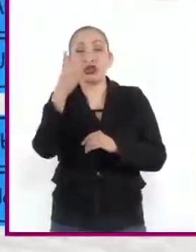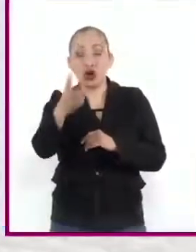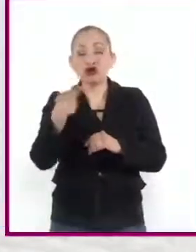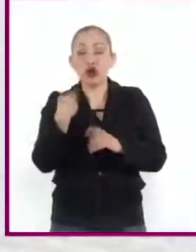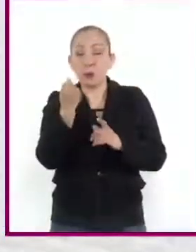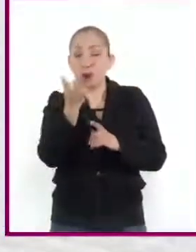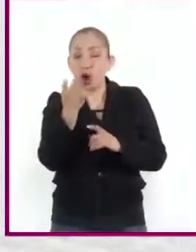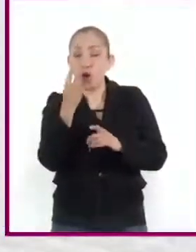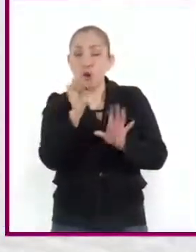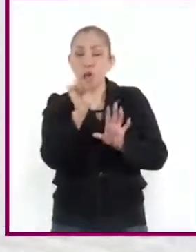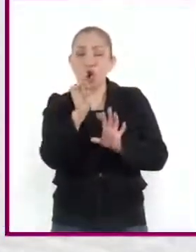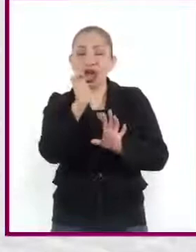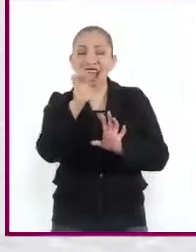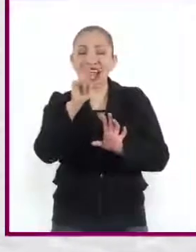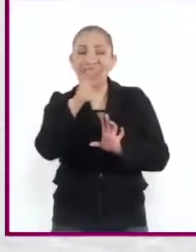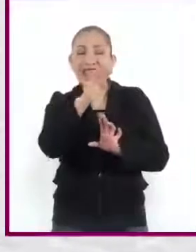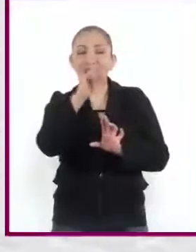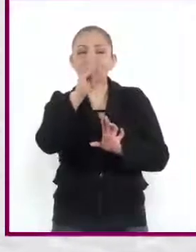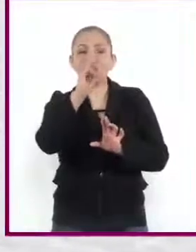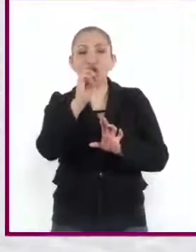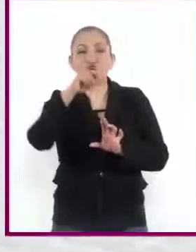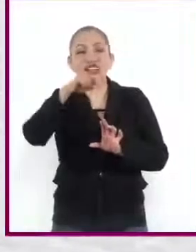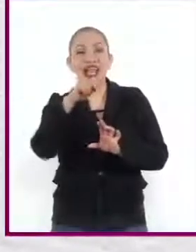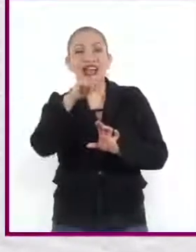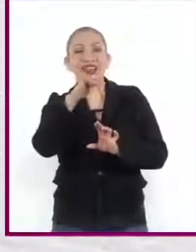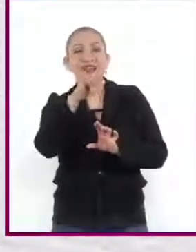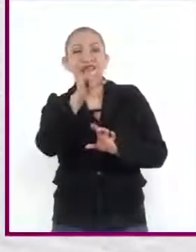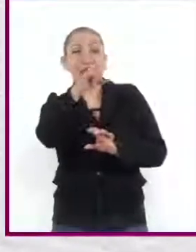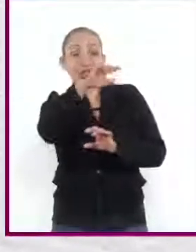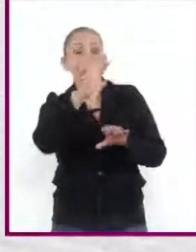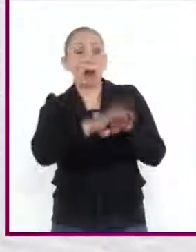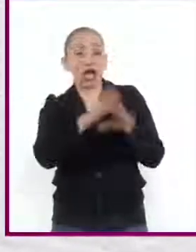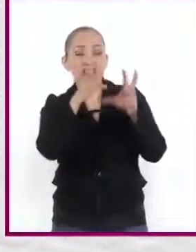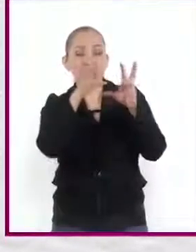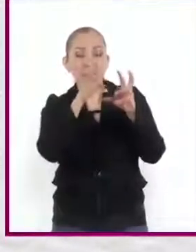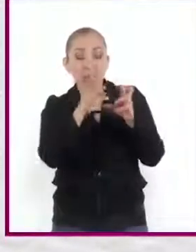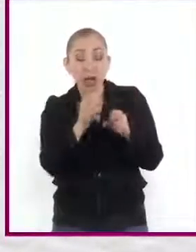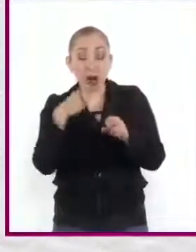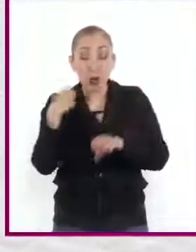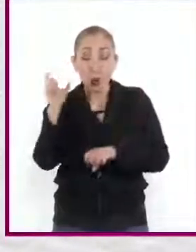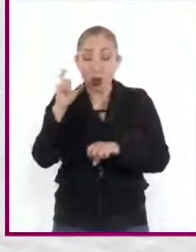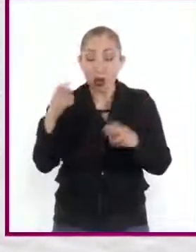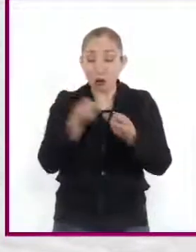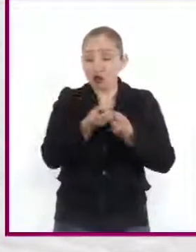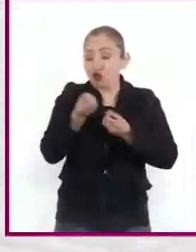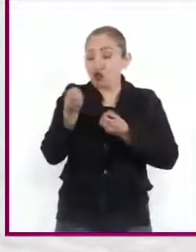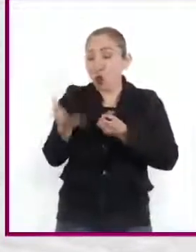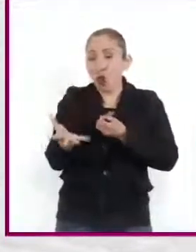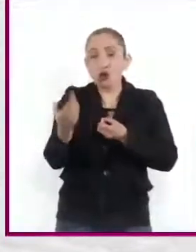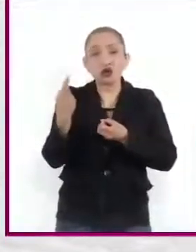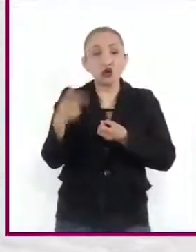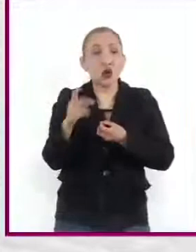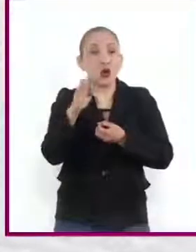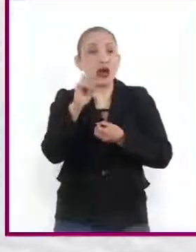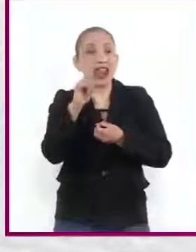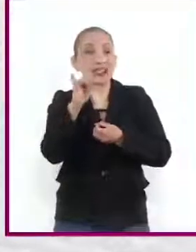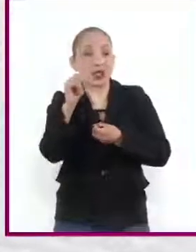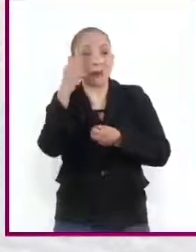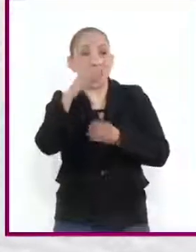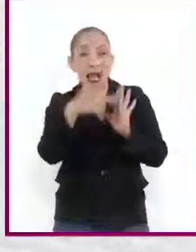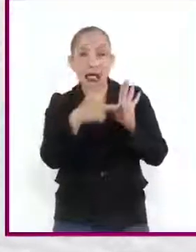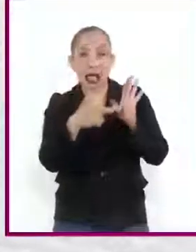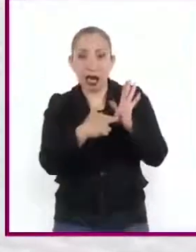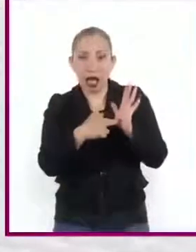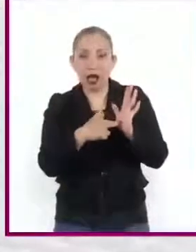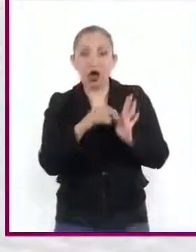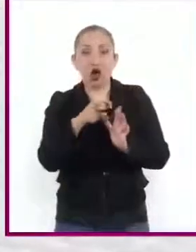poca electronegatividad, por lo que serán los elementos oxidados y en una reacción donarán sus electrones para cumplir con la regla